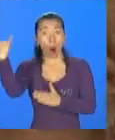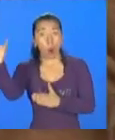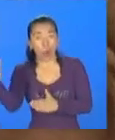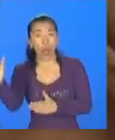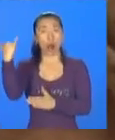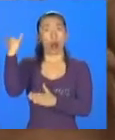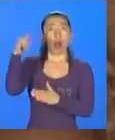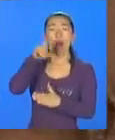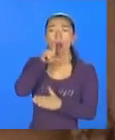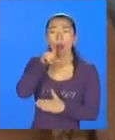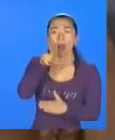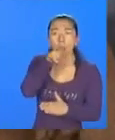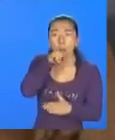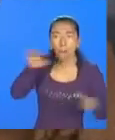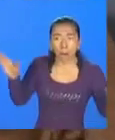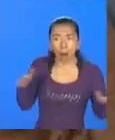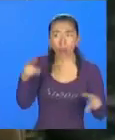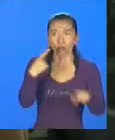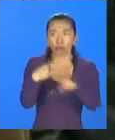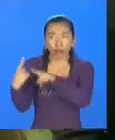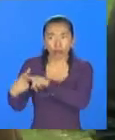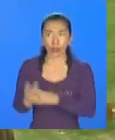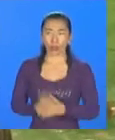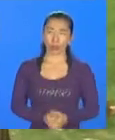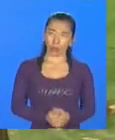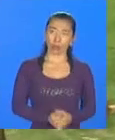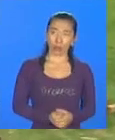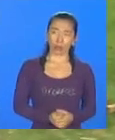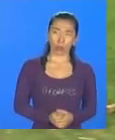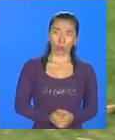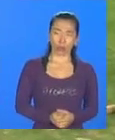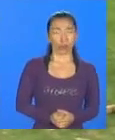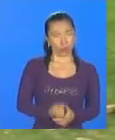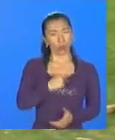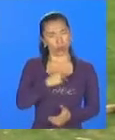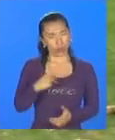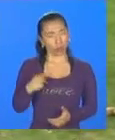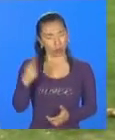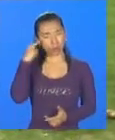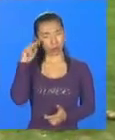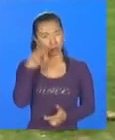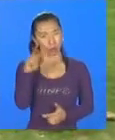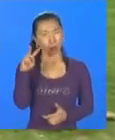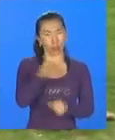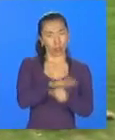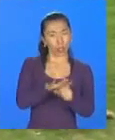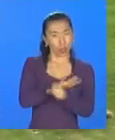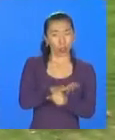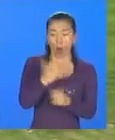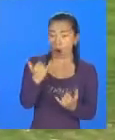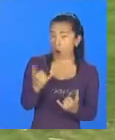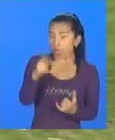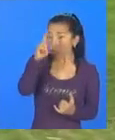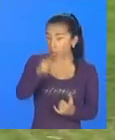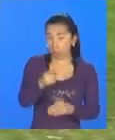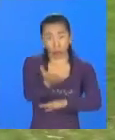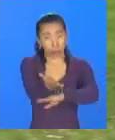los residuos de madera de los árboles cortados. Después de todo este conflicto, lo que nosotros emitimos es una solicitud de revocatoria directa